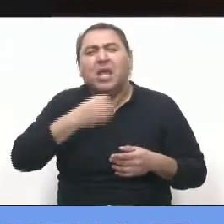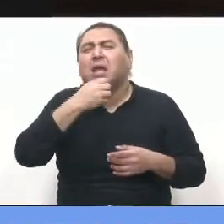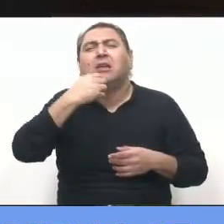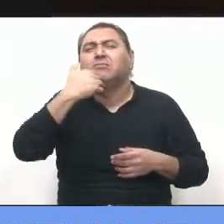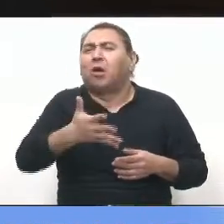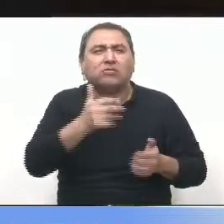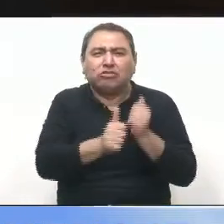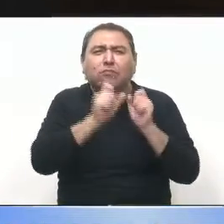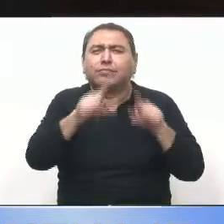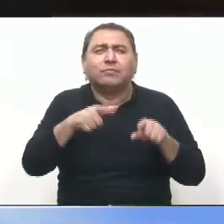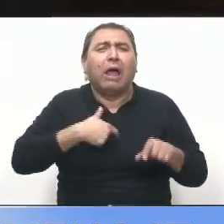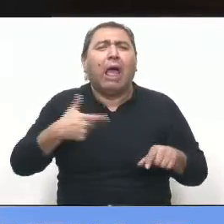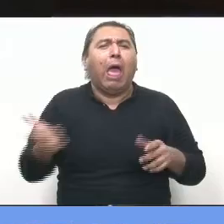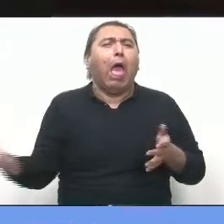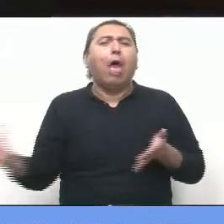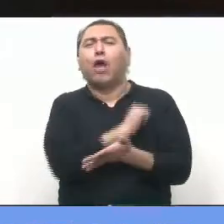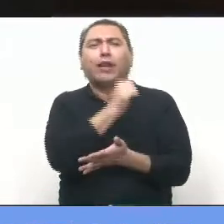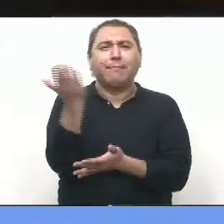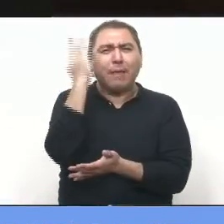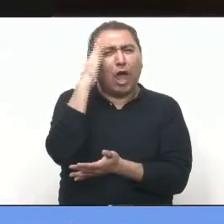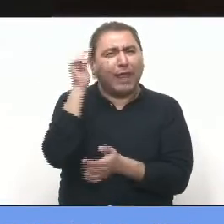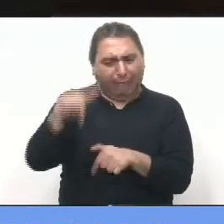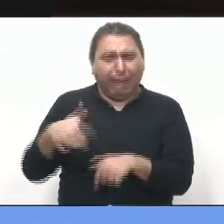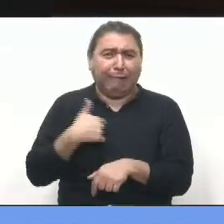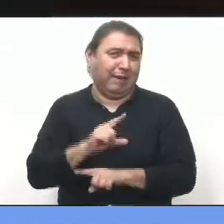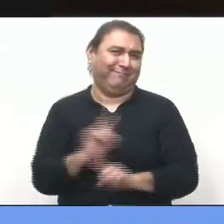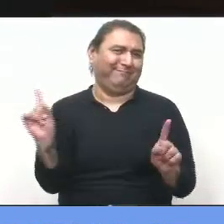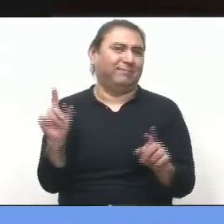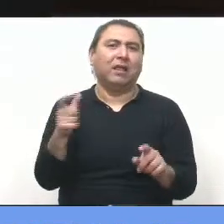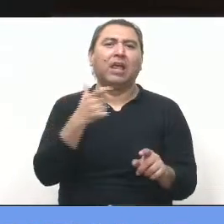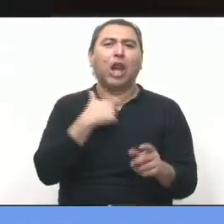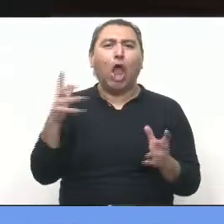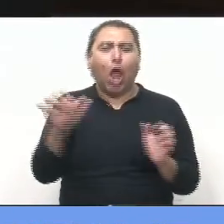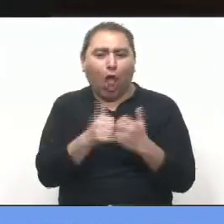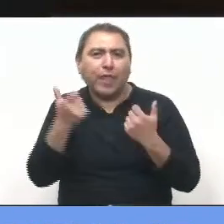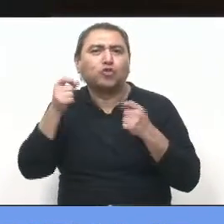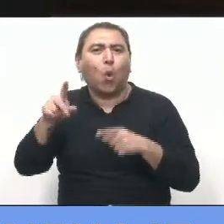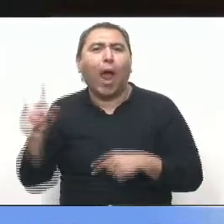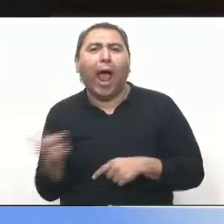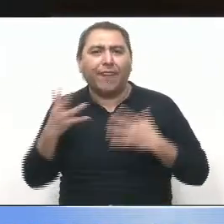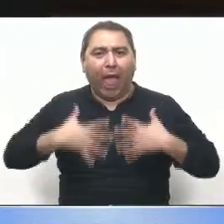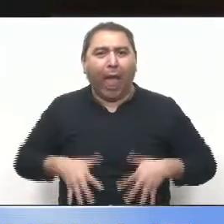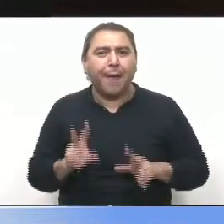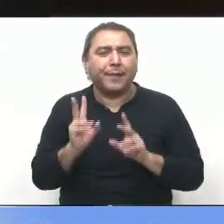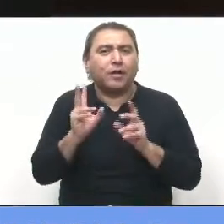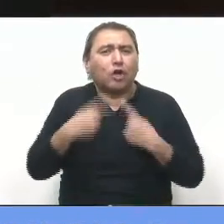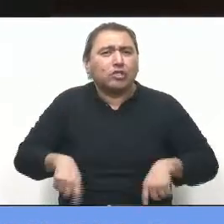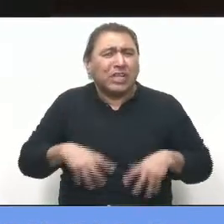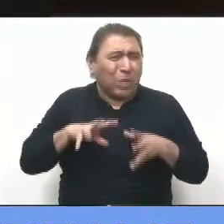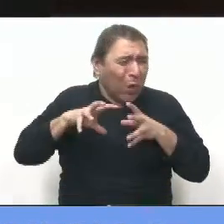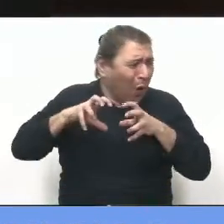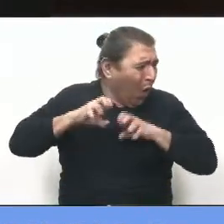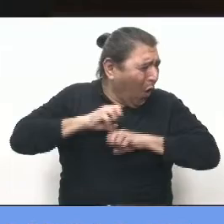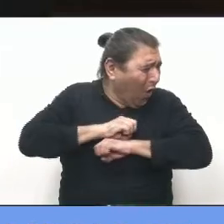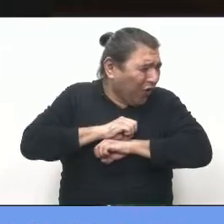este país. Han querido ocultar su cadáver, han abusado su cadáver, han hecho cosas horrorosas solamente